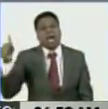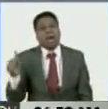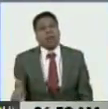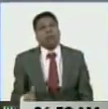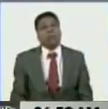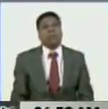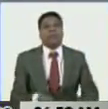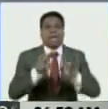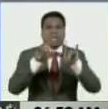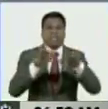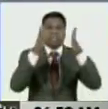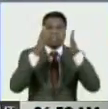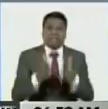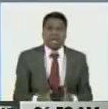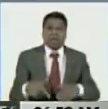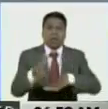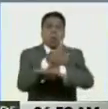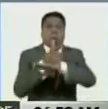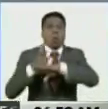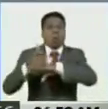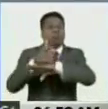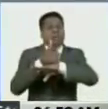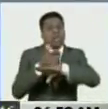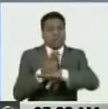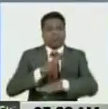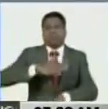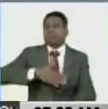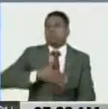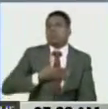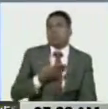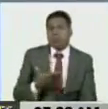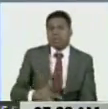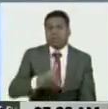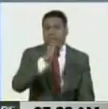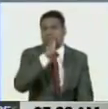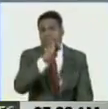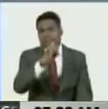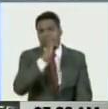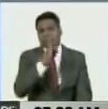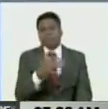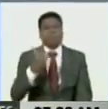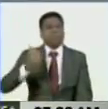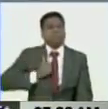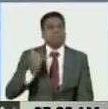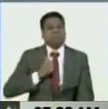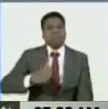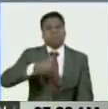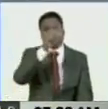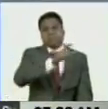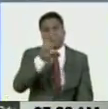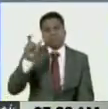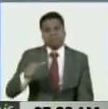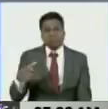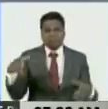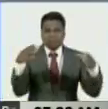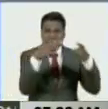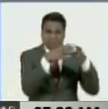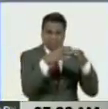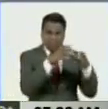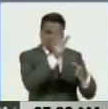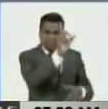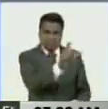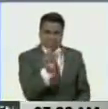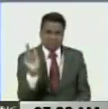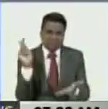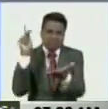el secretario de gobierno pueda dar la información de cualquier militante en ese estado para que